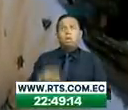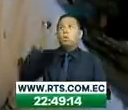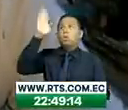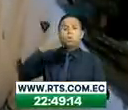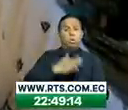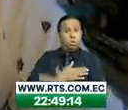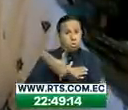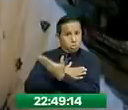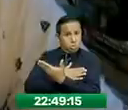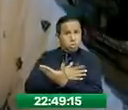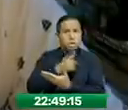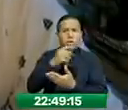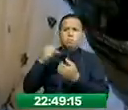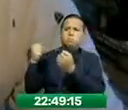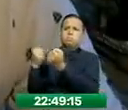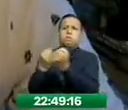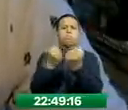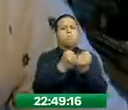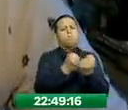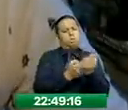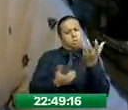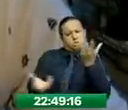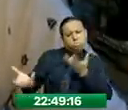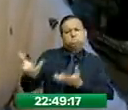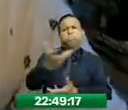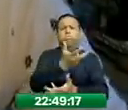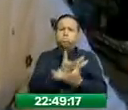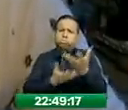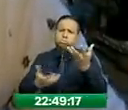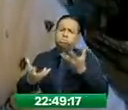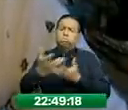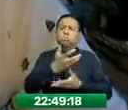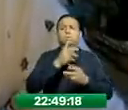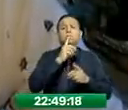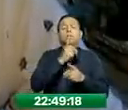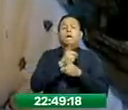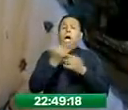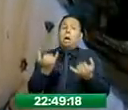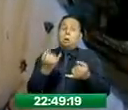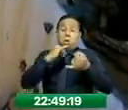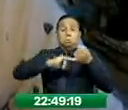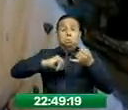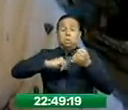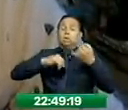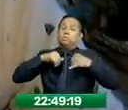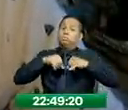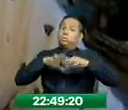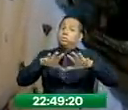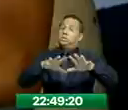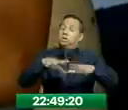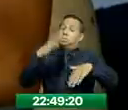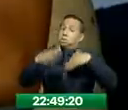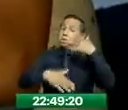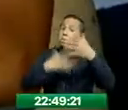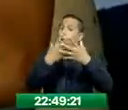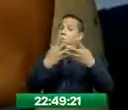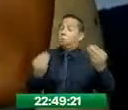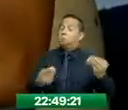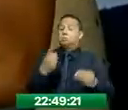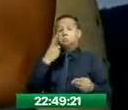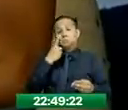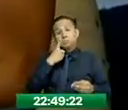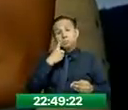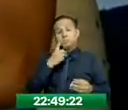unos a otros para poder convivir con este virus por el tiempo en que podamos vencerlo totalmente nivel mundial informó